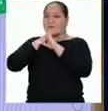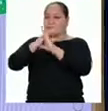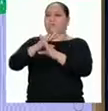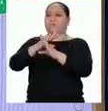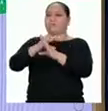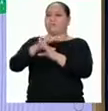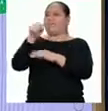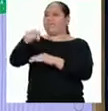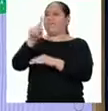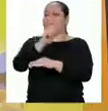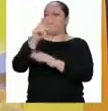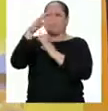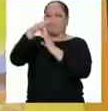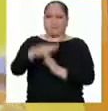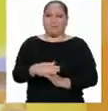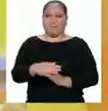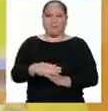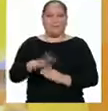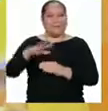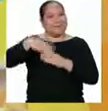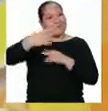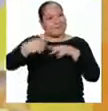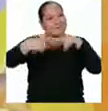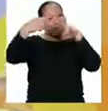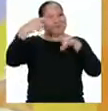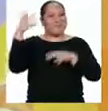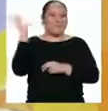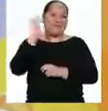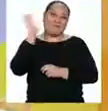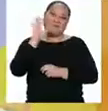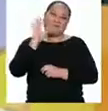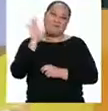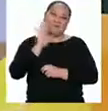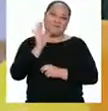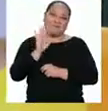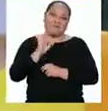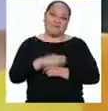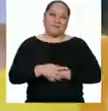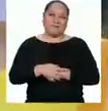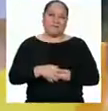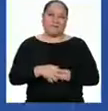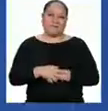la discriminación. Ahí nos vemos. ¡Chao, chao!